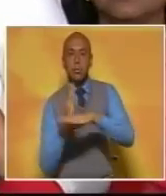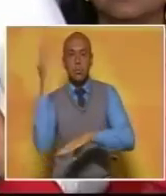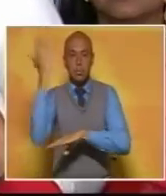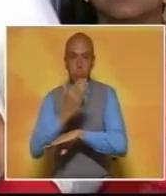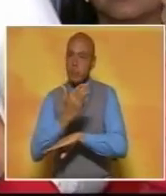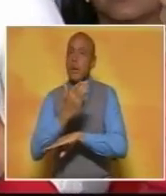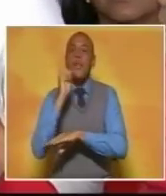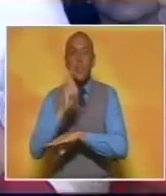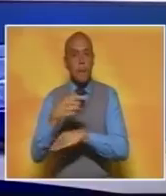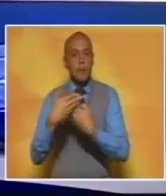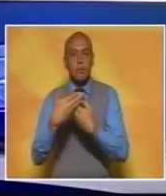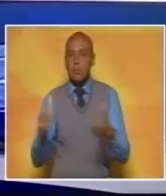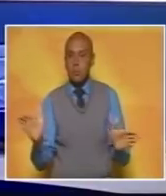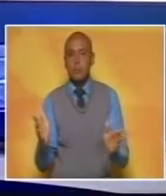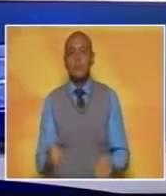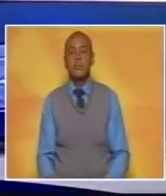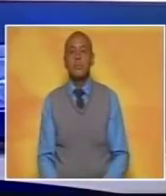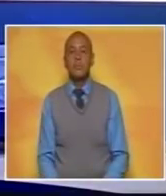Venezuela.